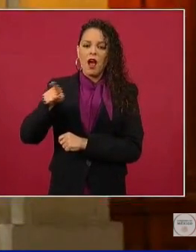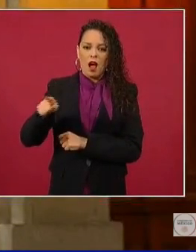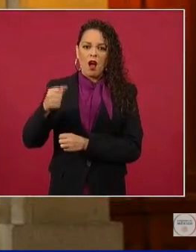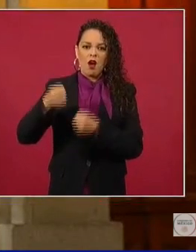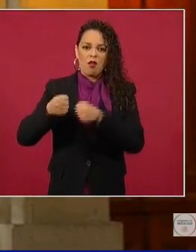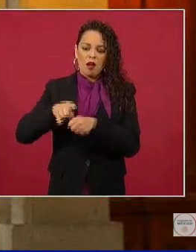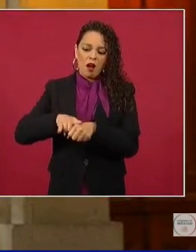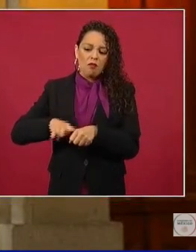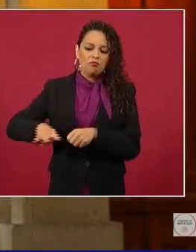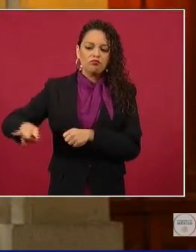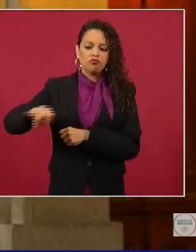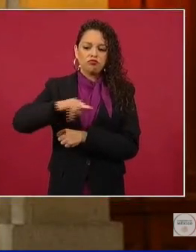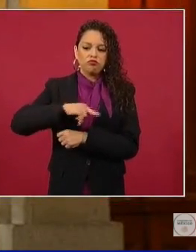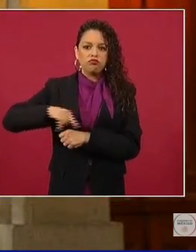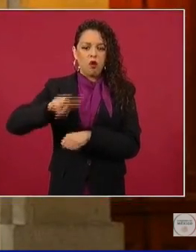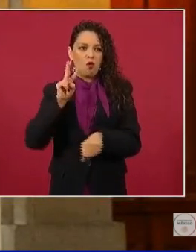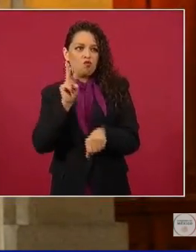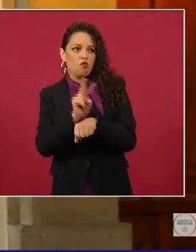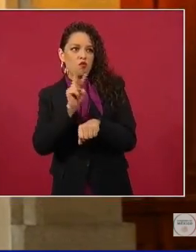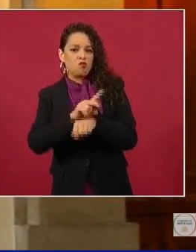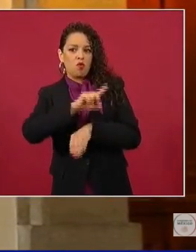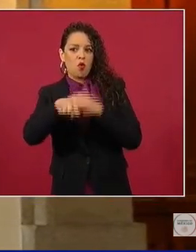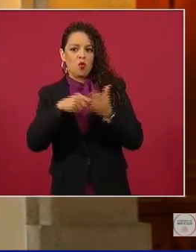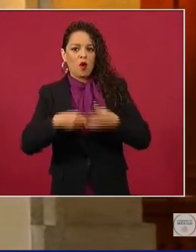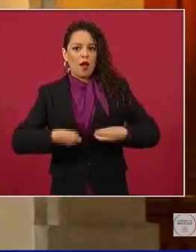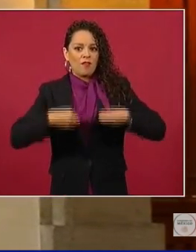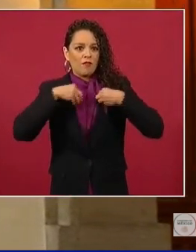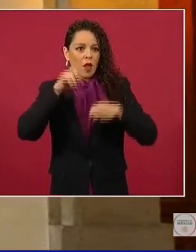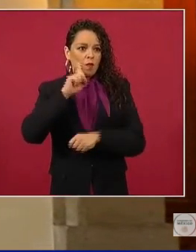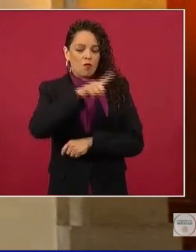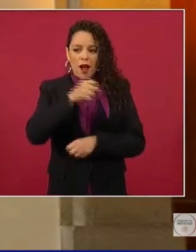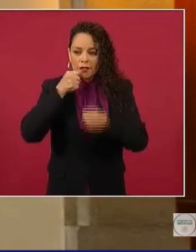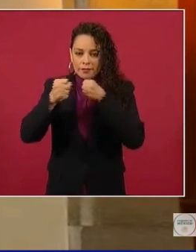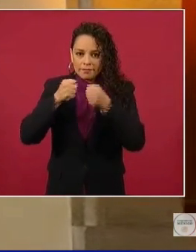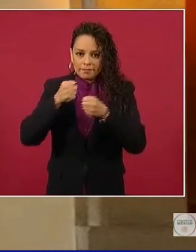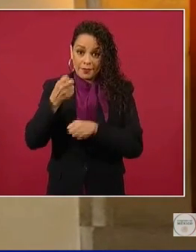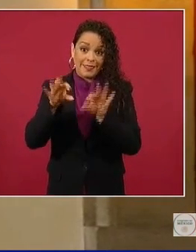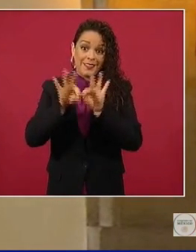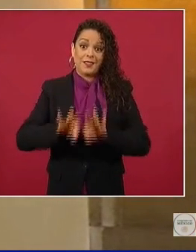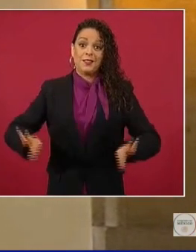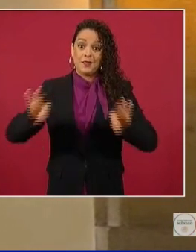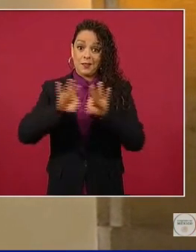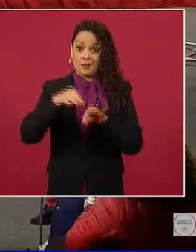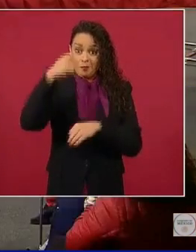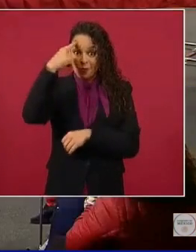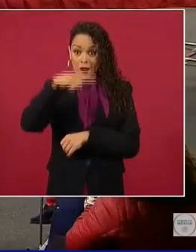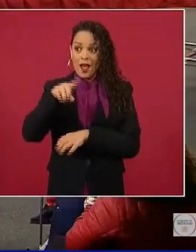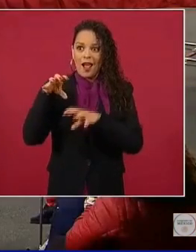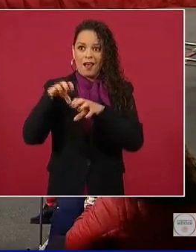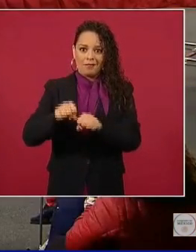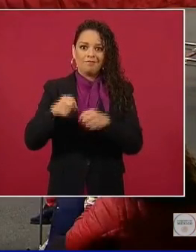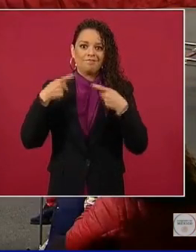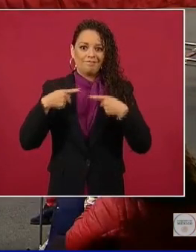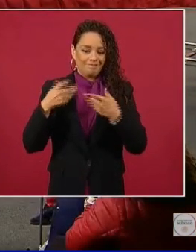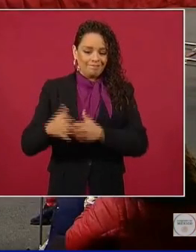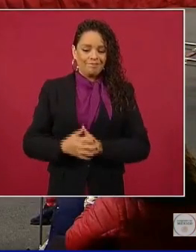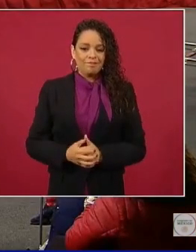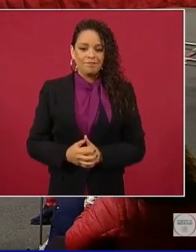de la periodista lourdes maldonado y que sería clave para determinar los hechos siguientes aquí está el